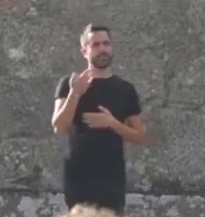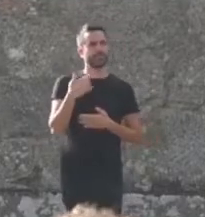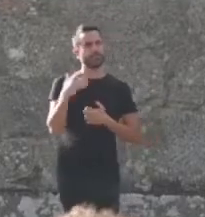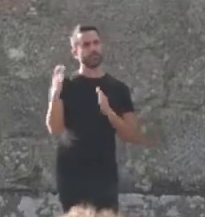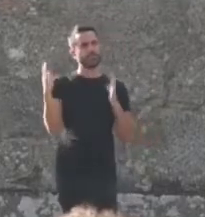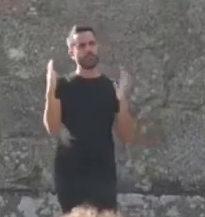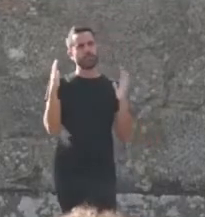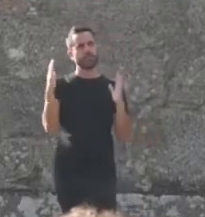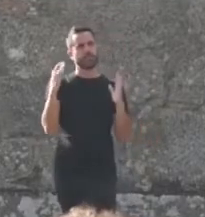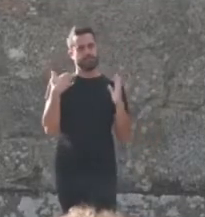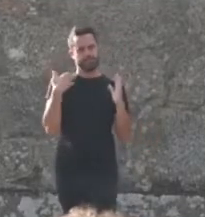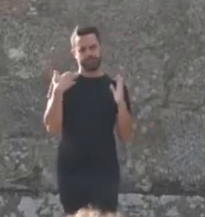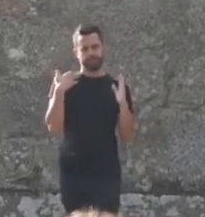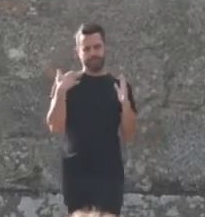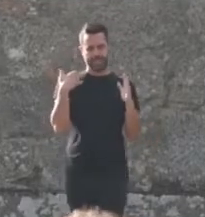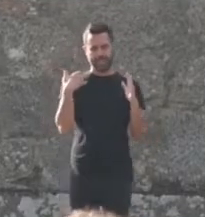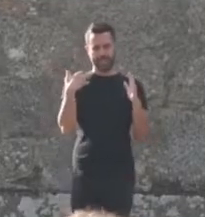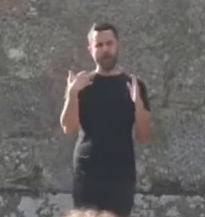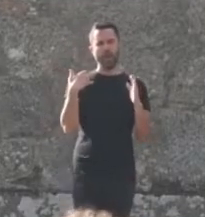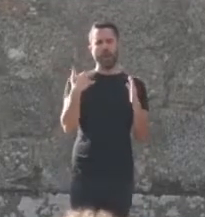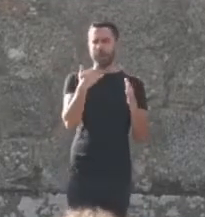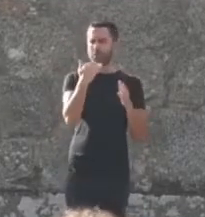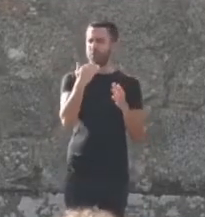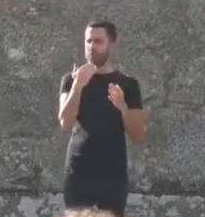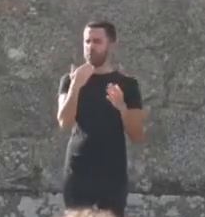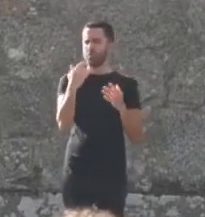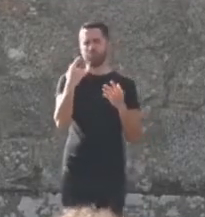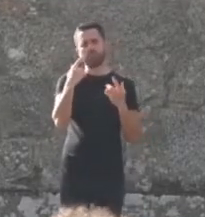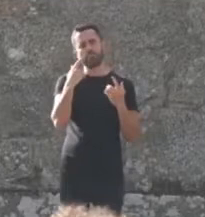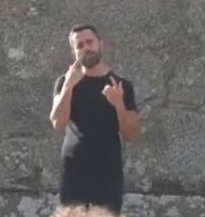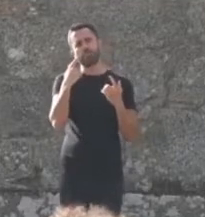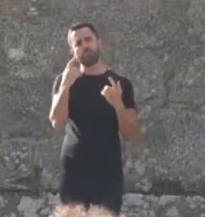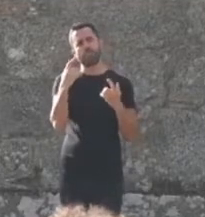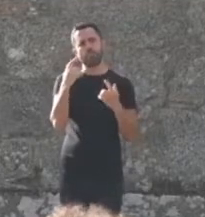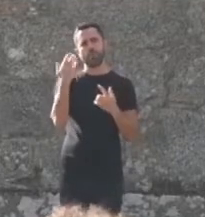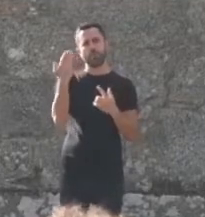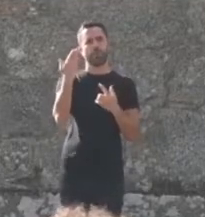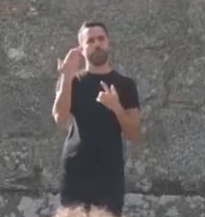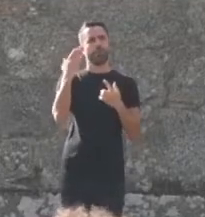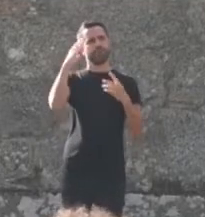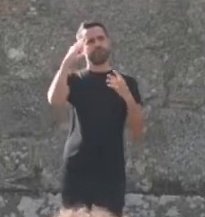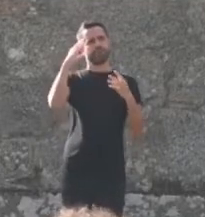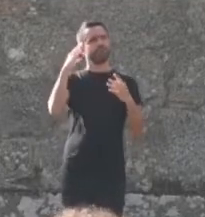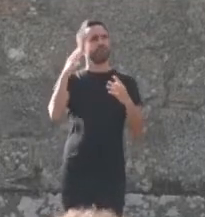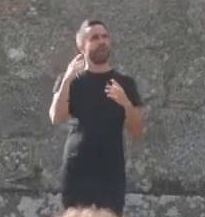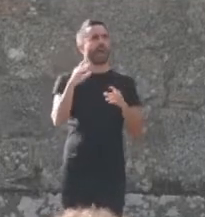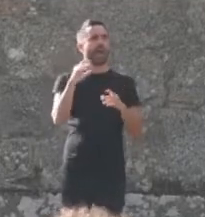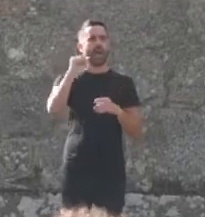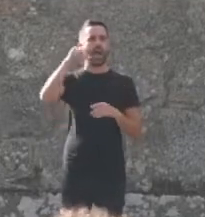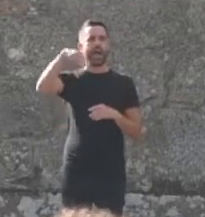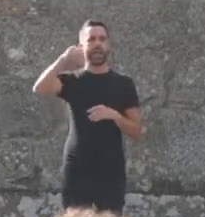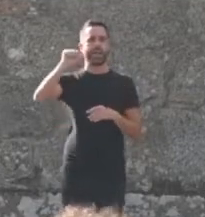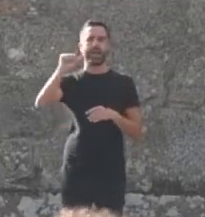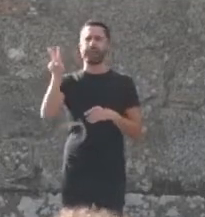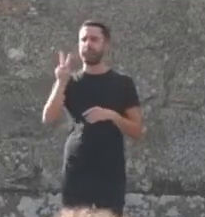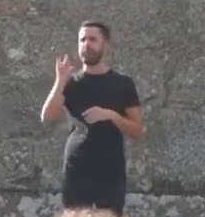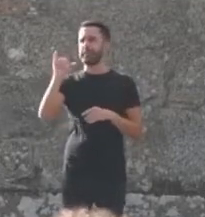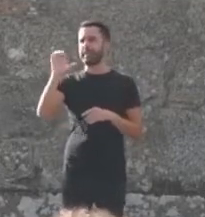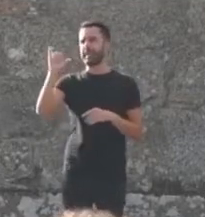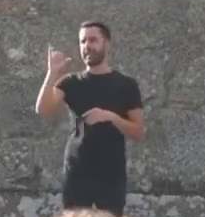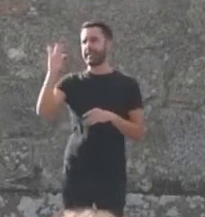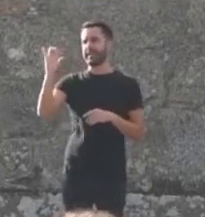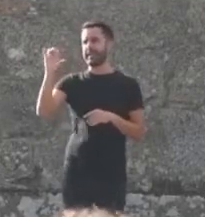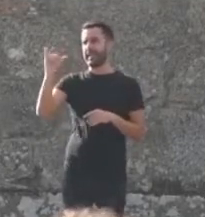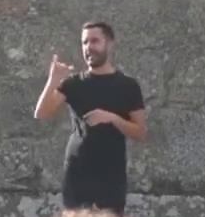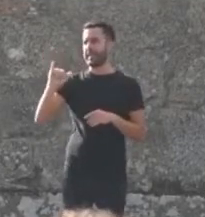tempo, que foi cando Ana Vieitez, que estivera aquí na illa